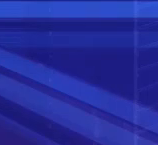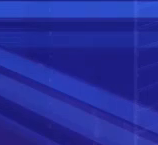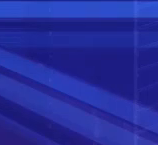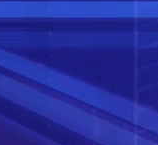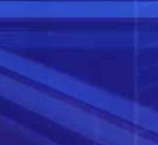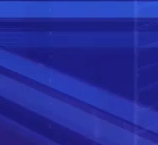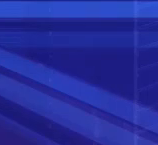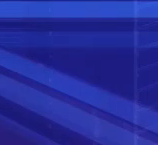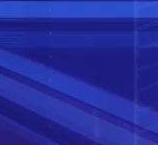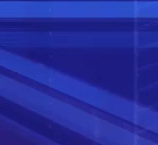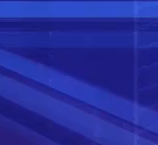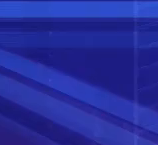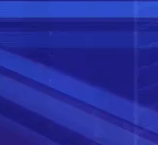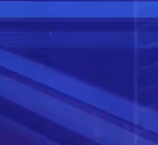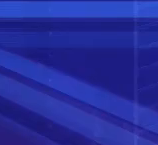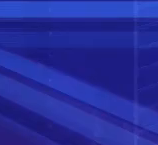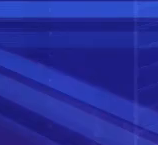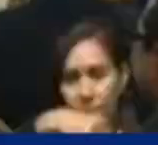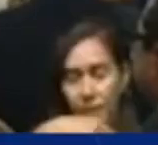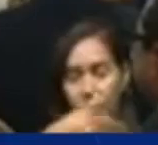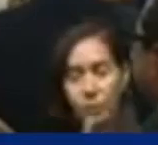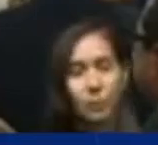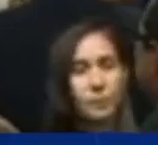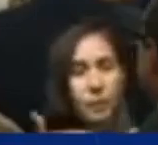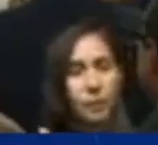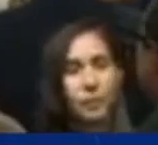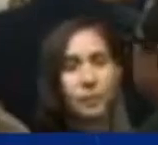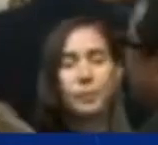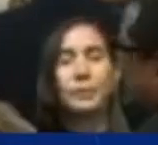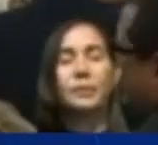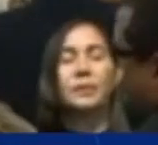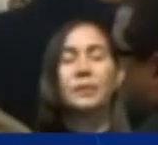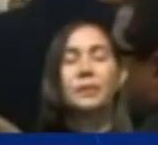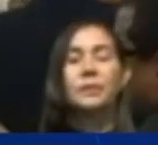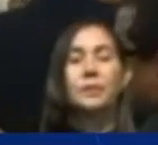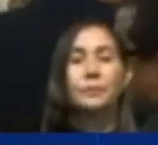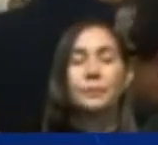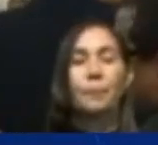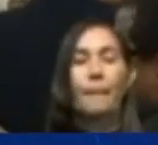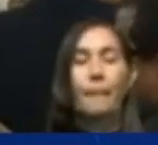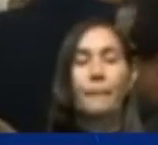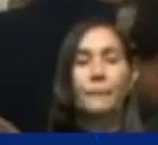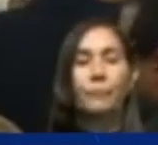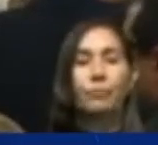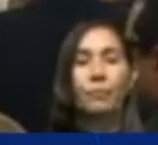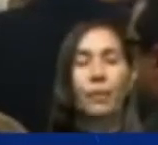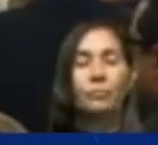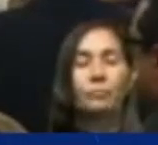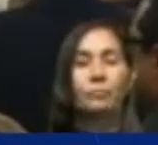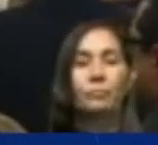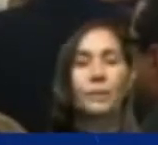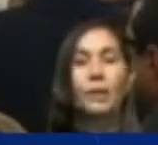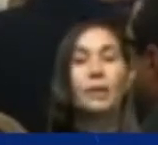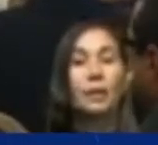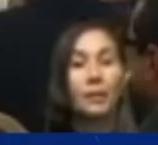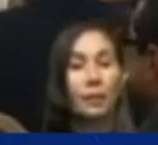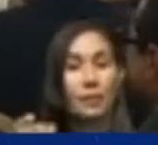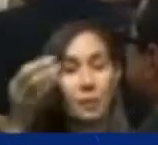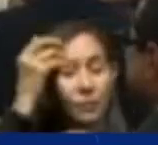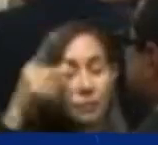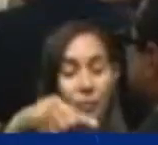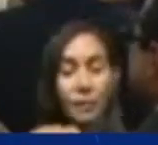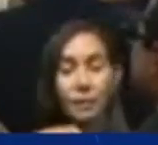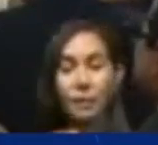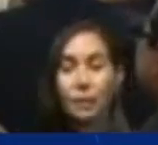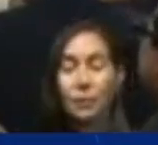encabezando el encuentro la semanal con la prensa allí el tema central señores fue la reforma al código laboral el mandatario estuvo